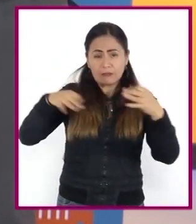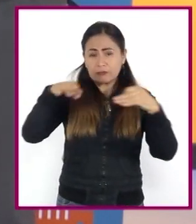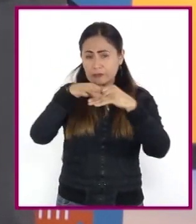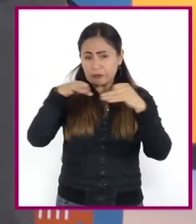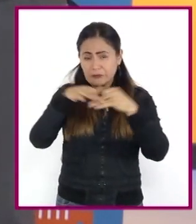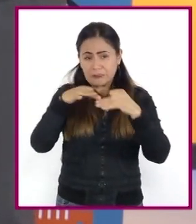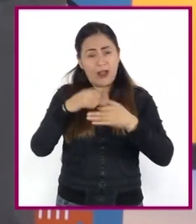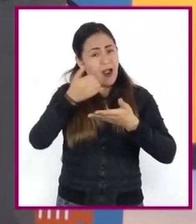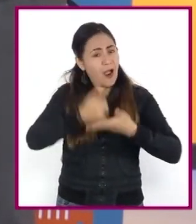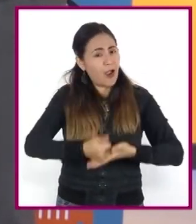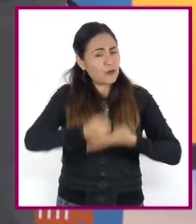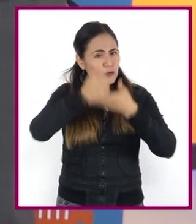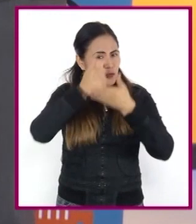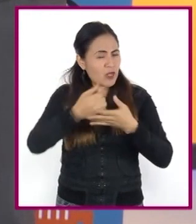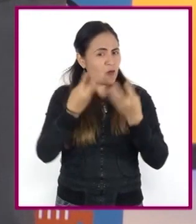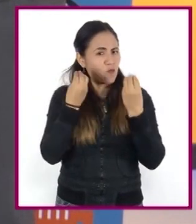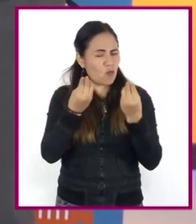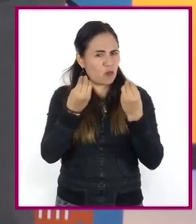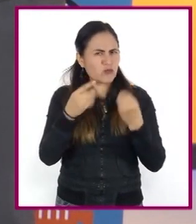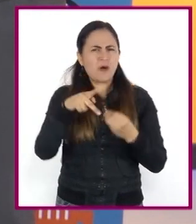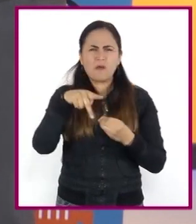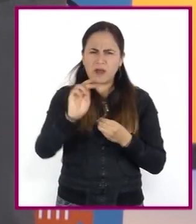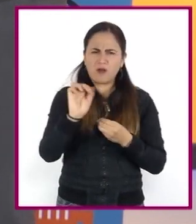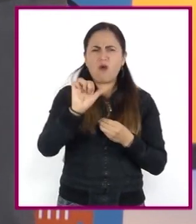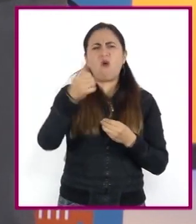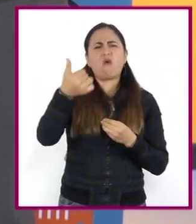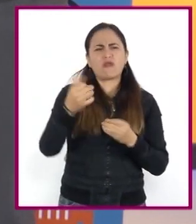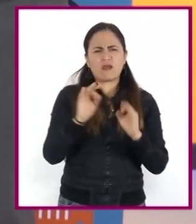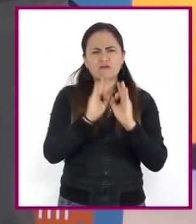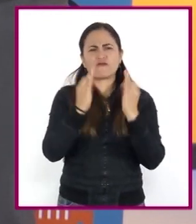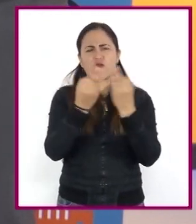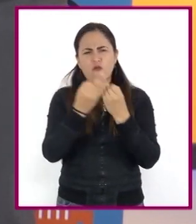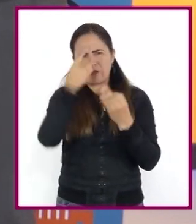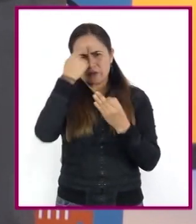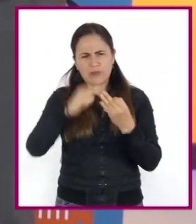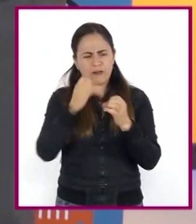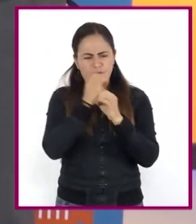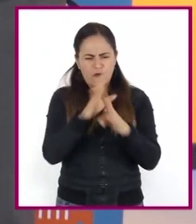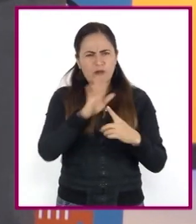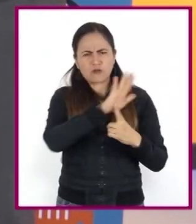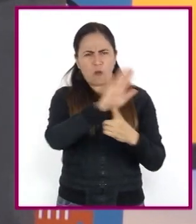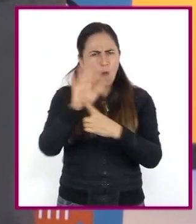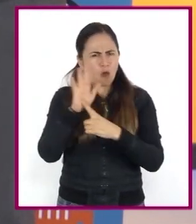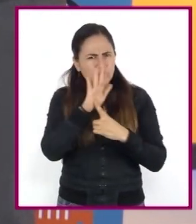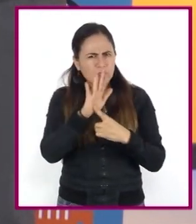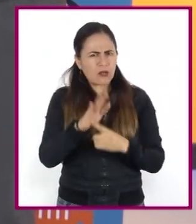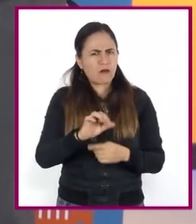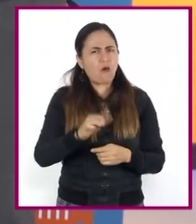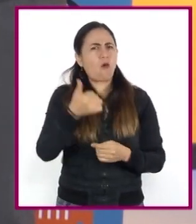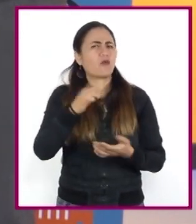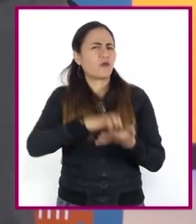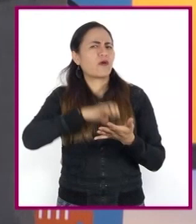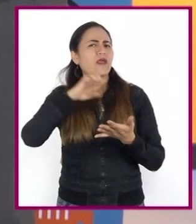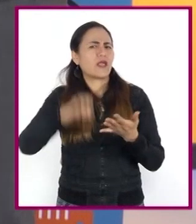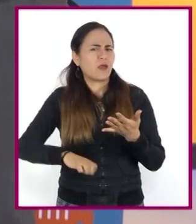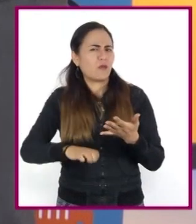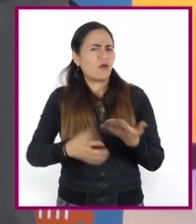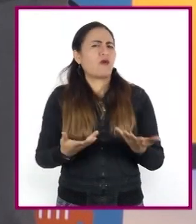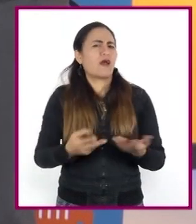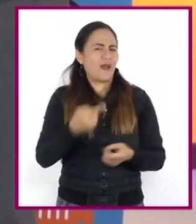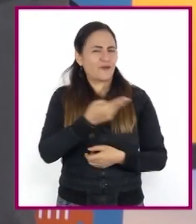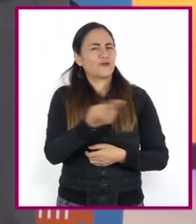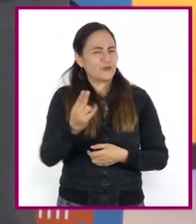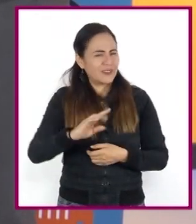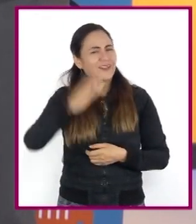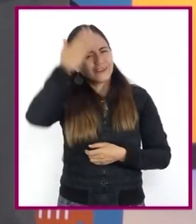útil, pero existen otras formas para mostrar de manera objetiva la información. Una de ellas es la que ustedes ya conocen,